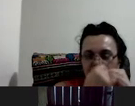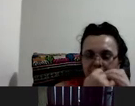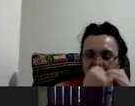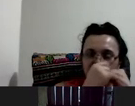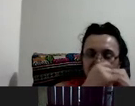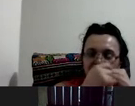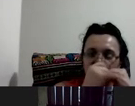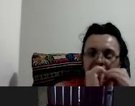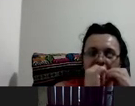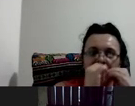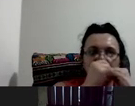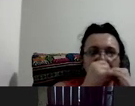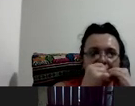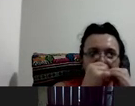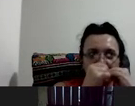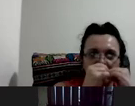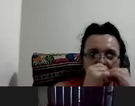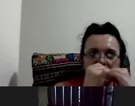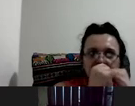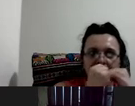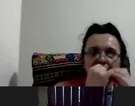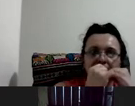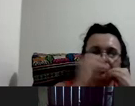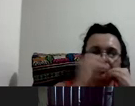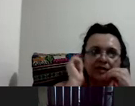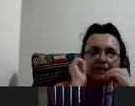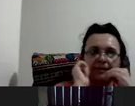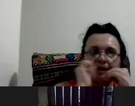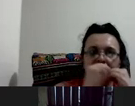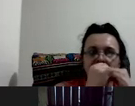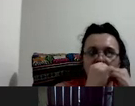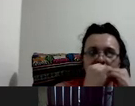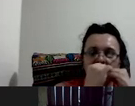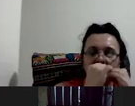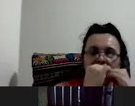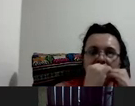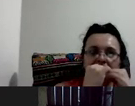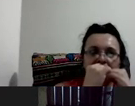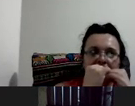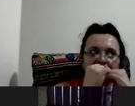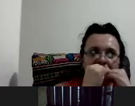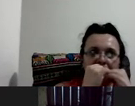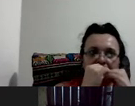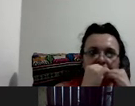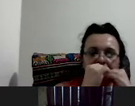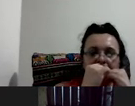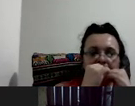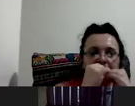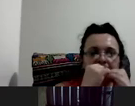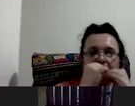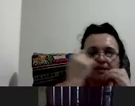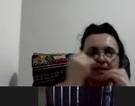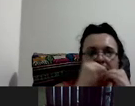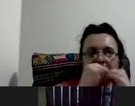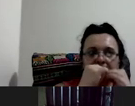surcos. Entonces, en esos surcos, si usted no se cepilla bien, suele quedar partículas